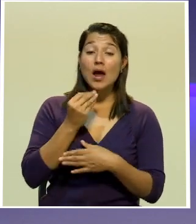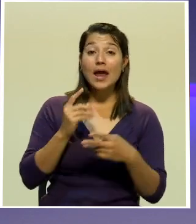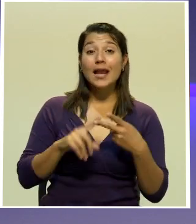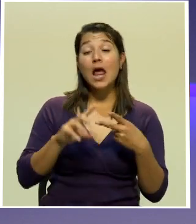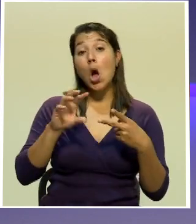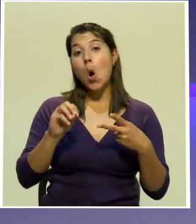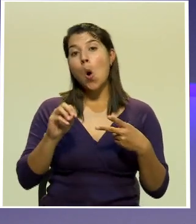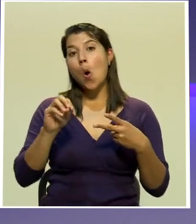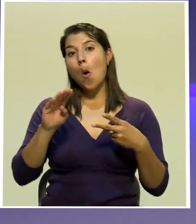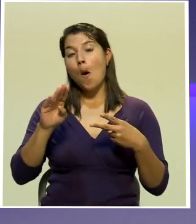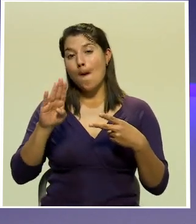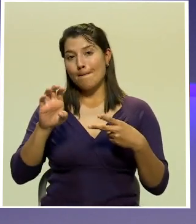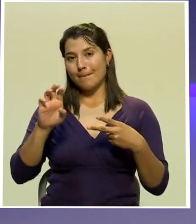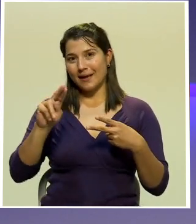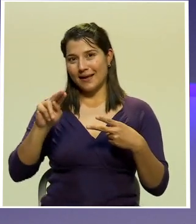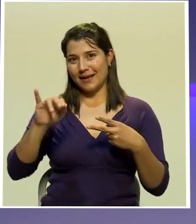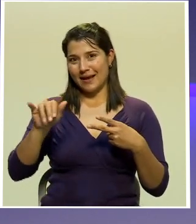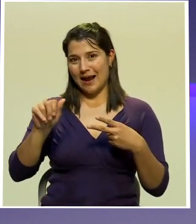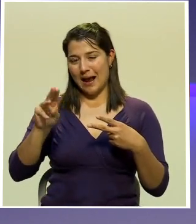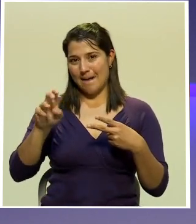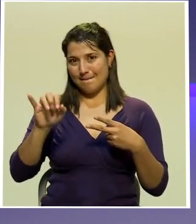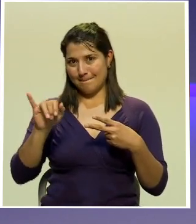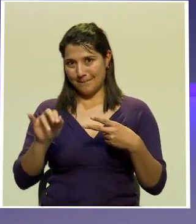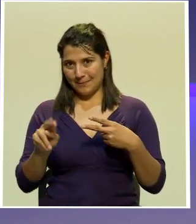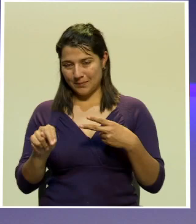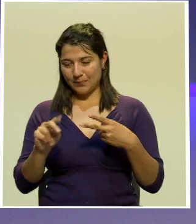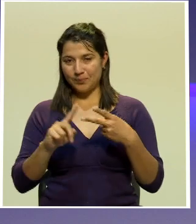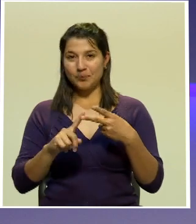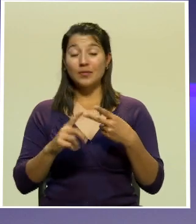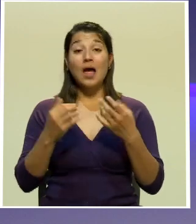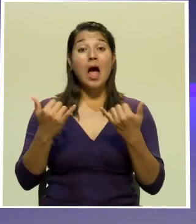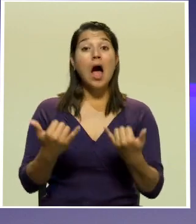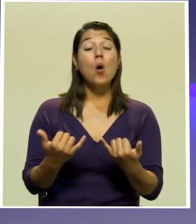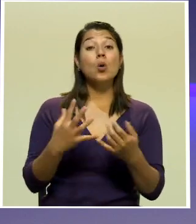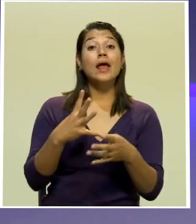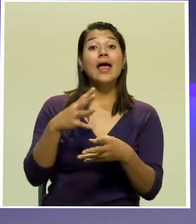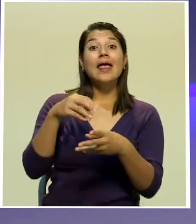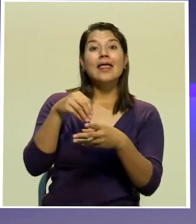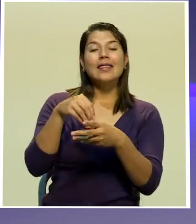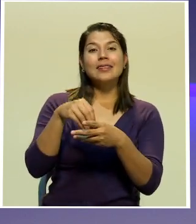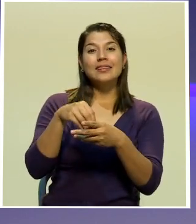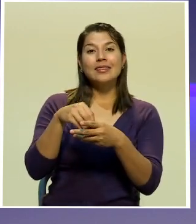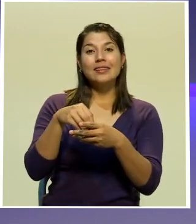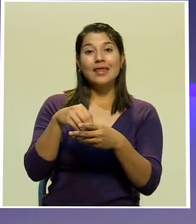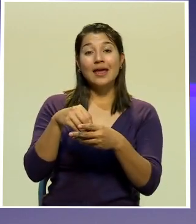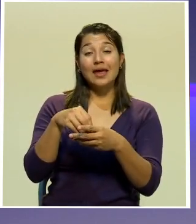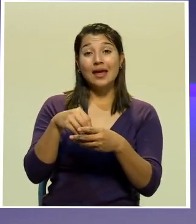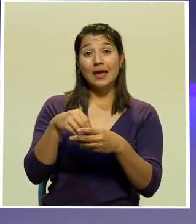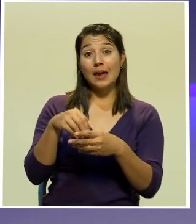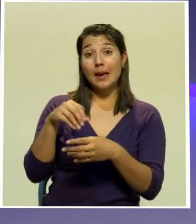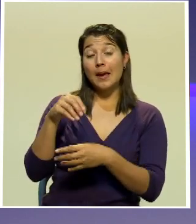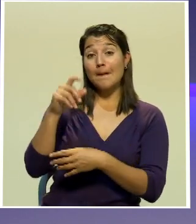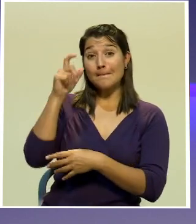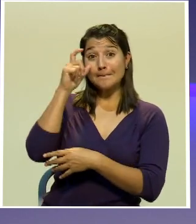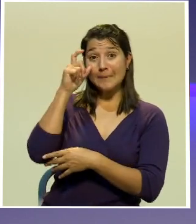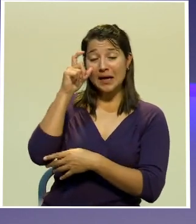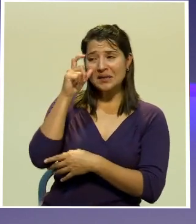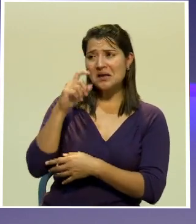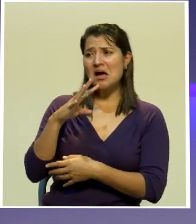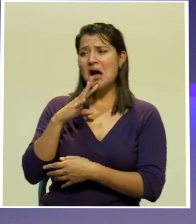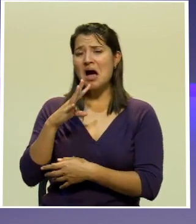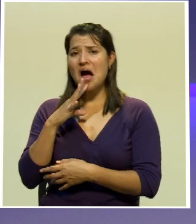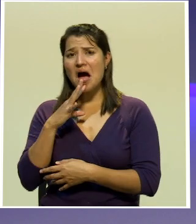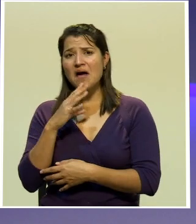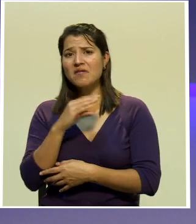Benjamín Netanyahu. A lo interno de su casa, Biden habla y se maneja